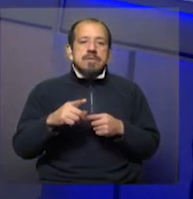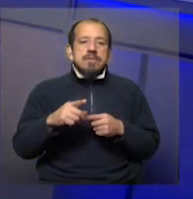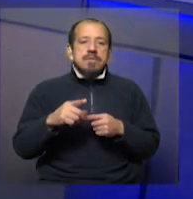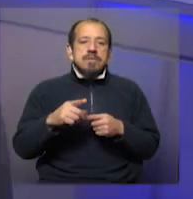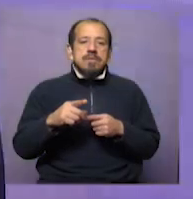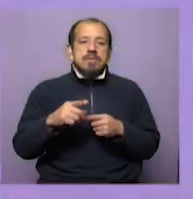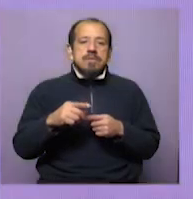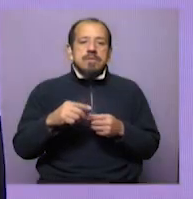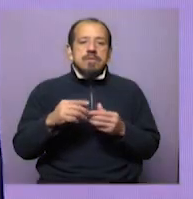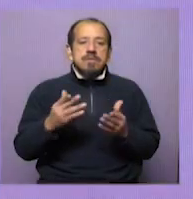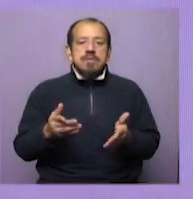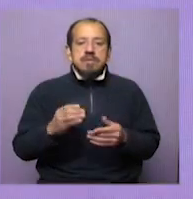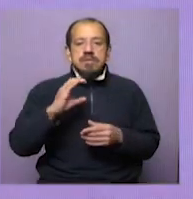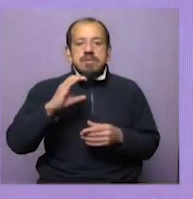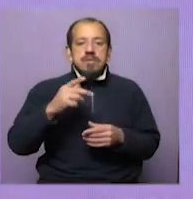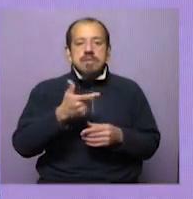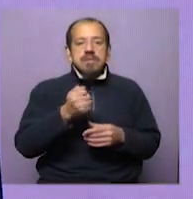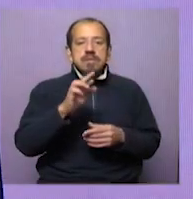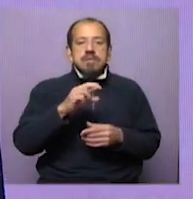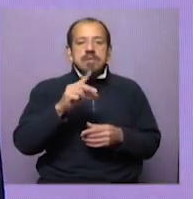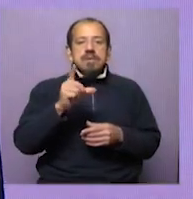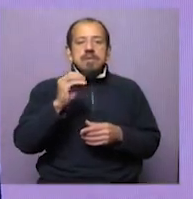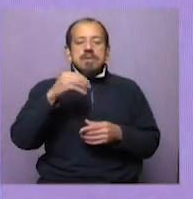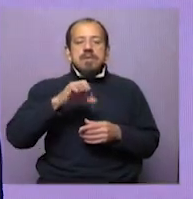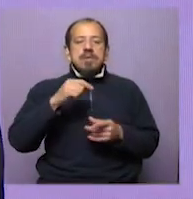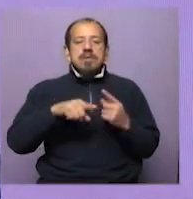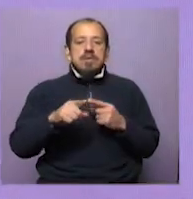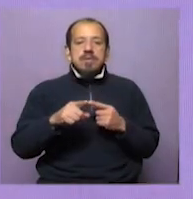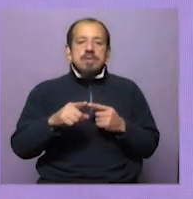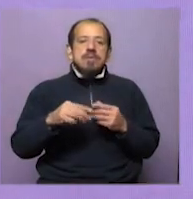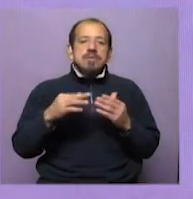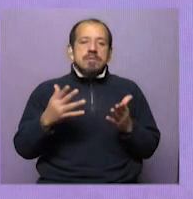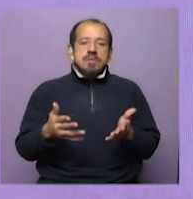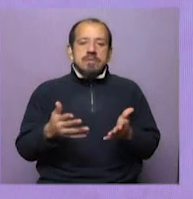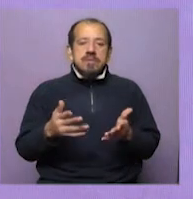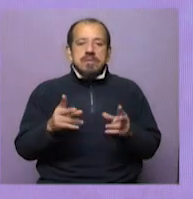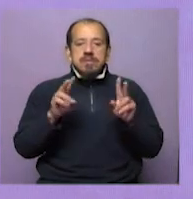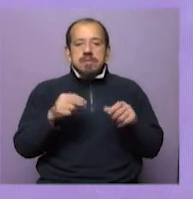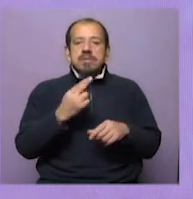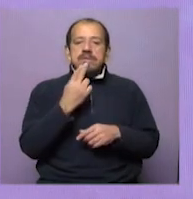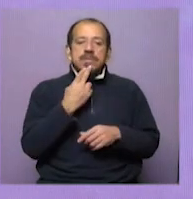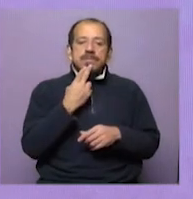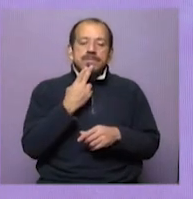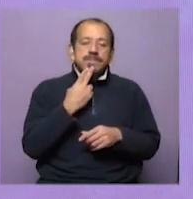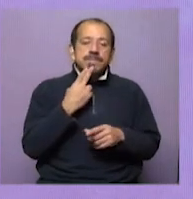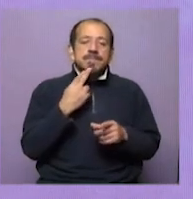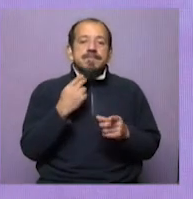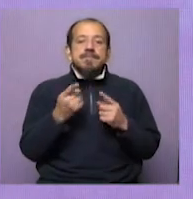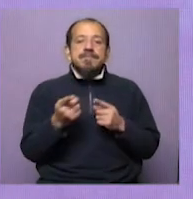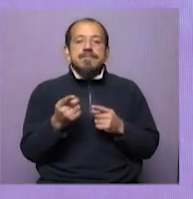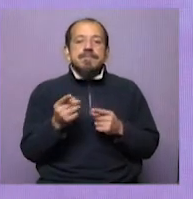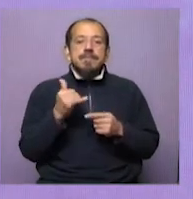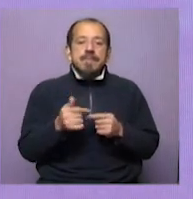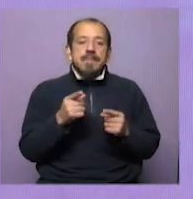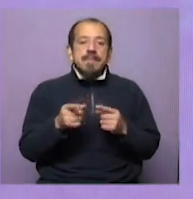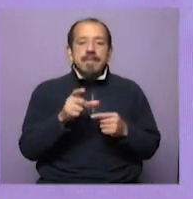última partido con César Charlone, entonces un cineasta con trayectoria, con series en Netflix, con ficción, etcétera, que tiene